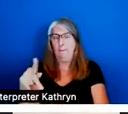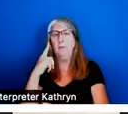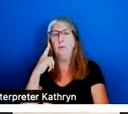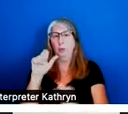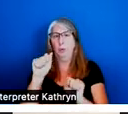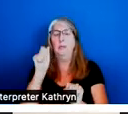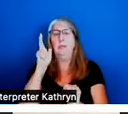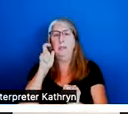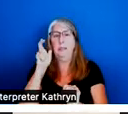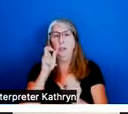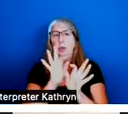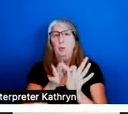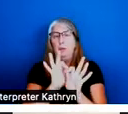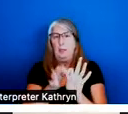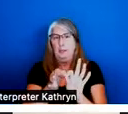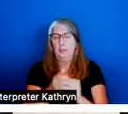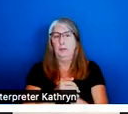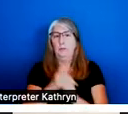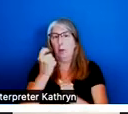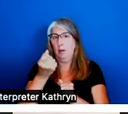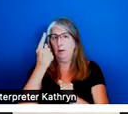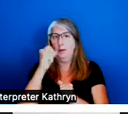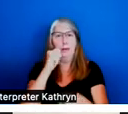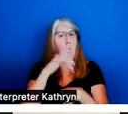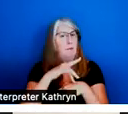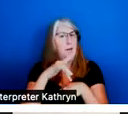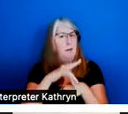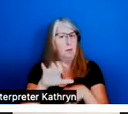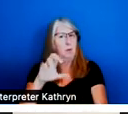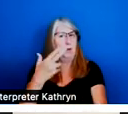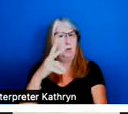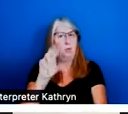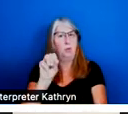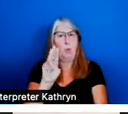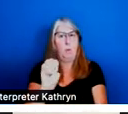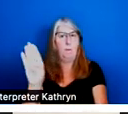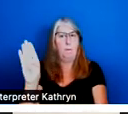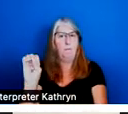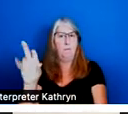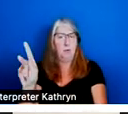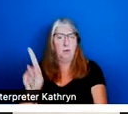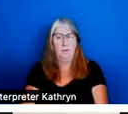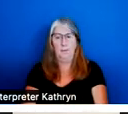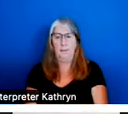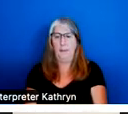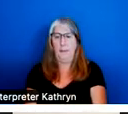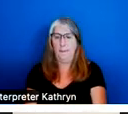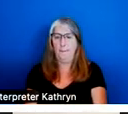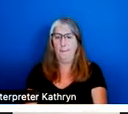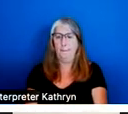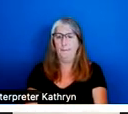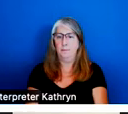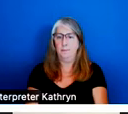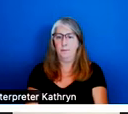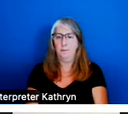interpretation. Please note that this function is not available on Chromebook. Si usted no es bilingüe español-inglés,